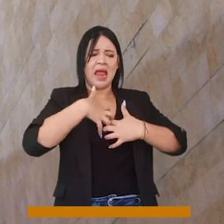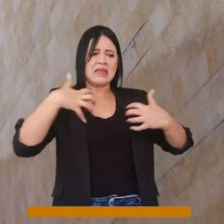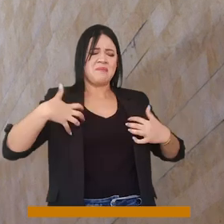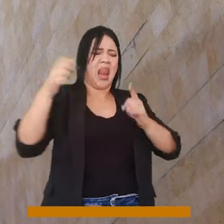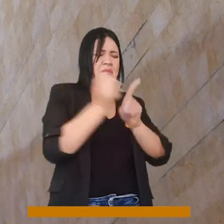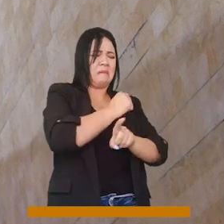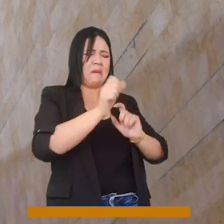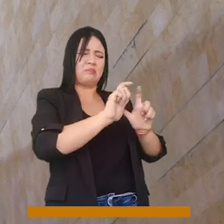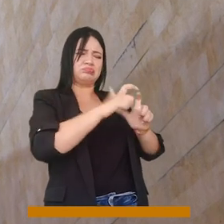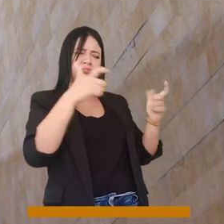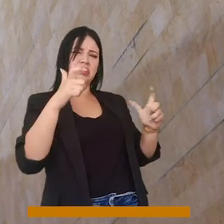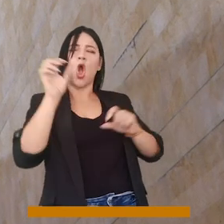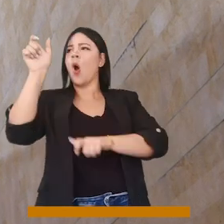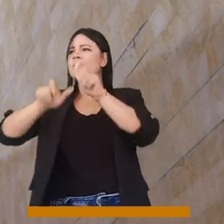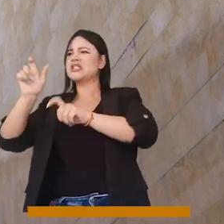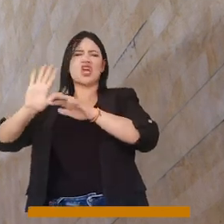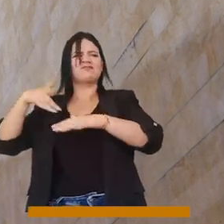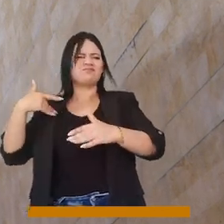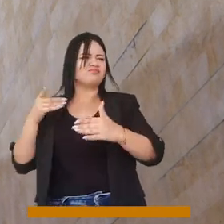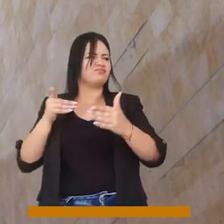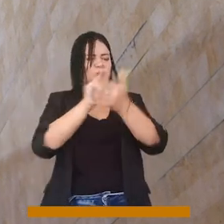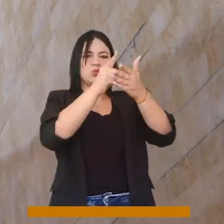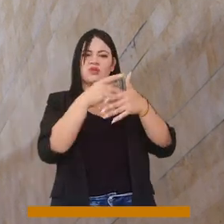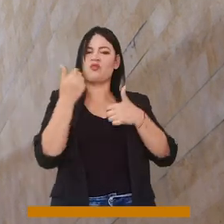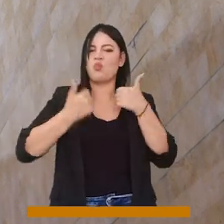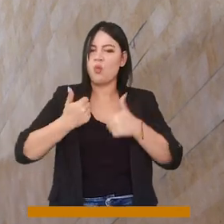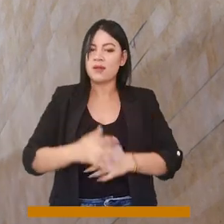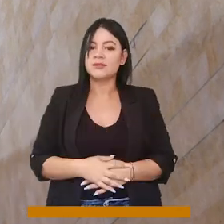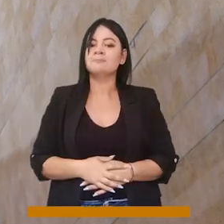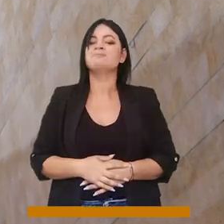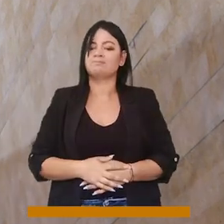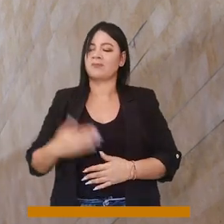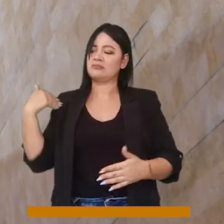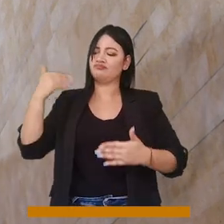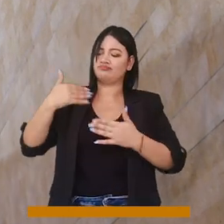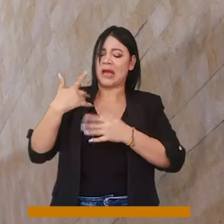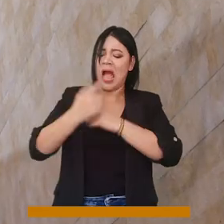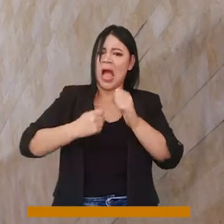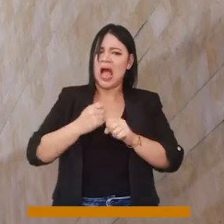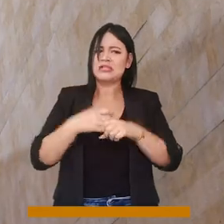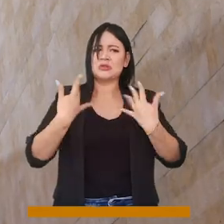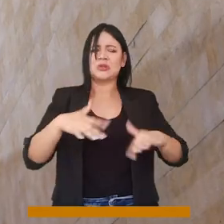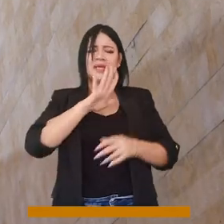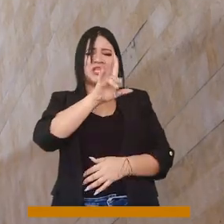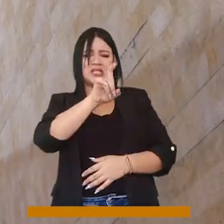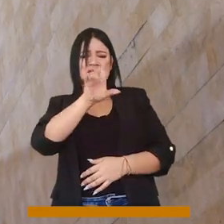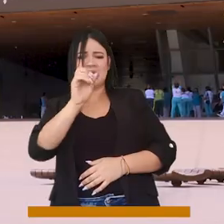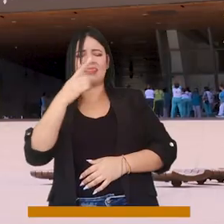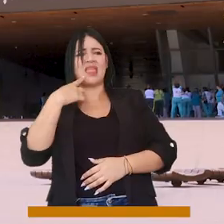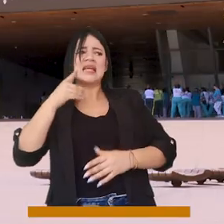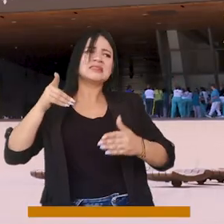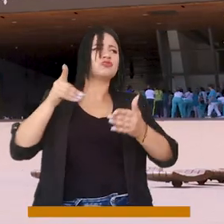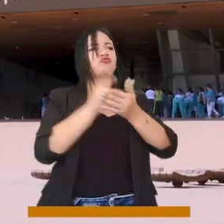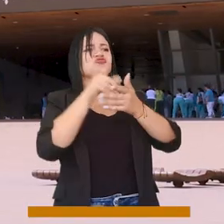¿Ha aumentado el maltrato animal o están aumentando las denuncias? En lo que va corrido este año, más de 560 denuncias de maltrato